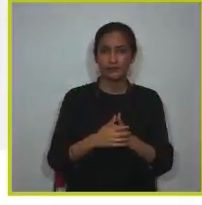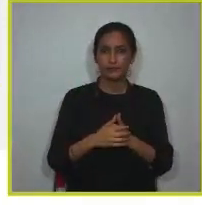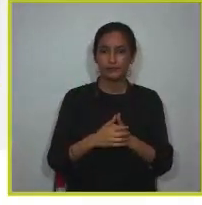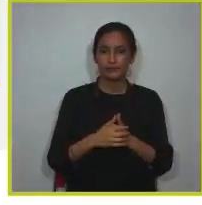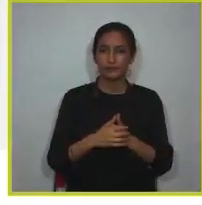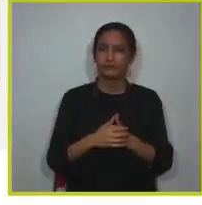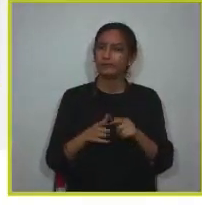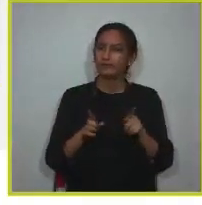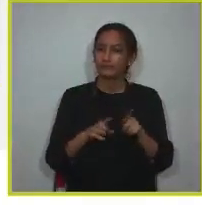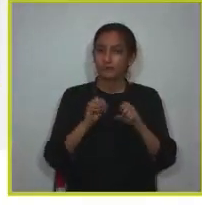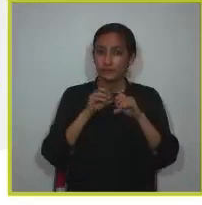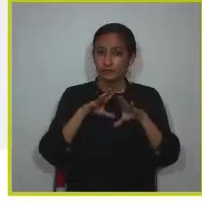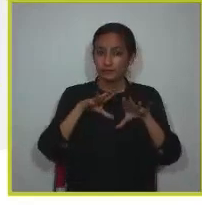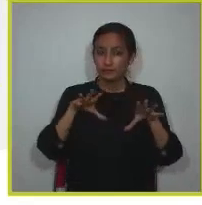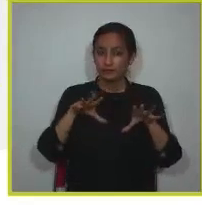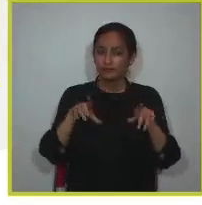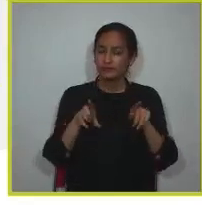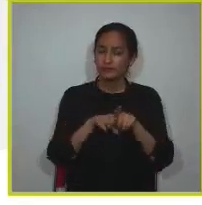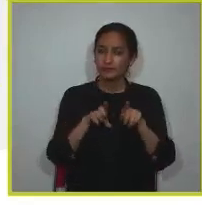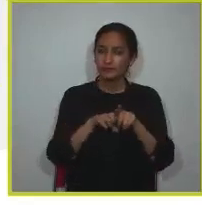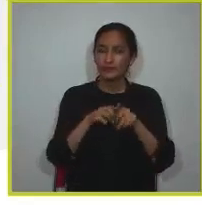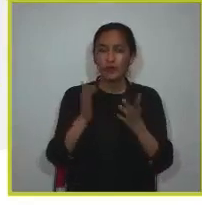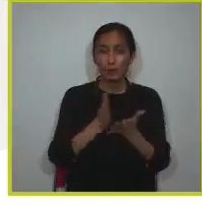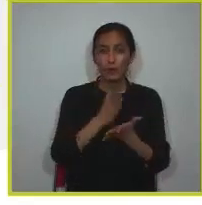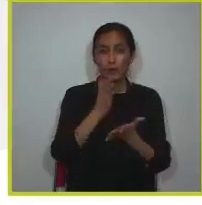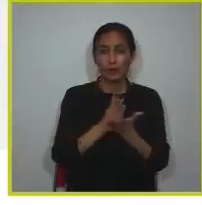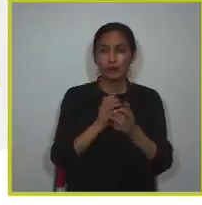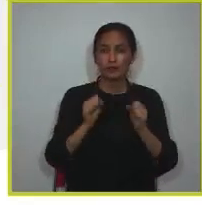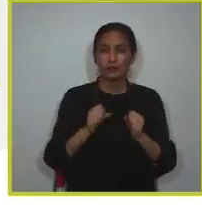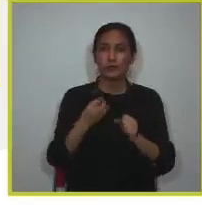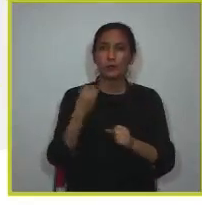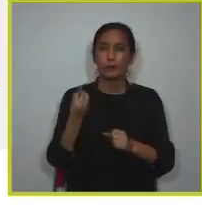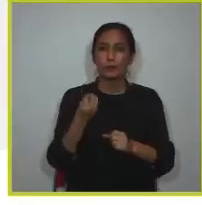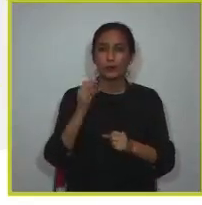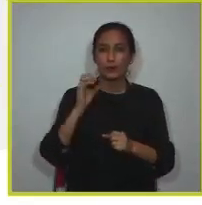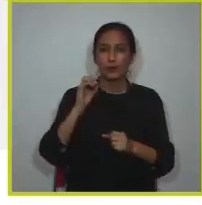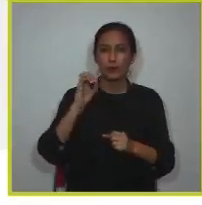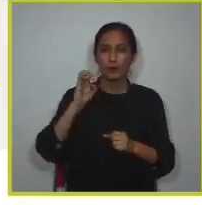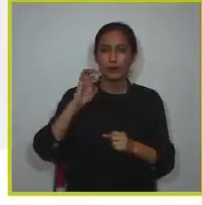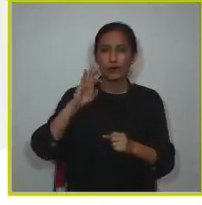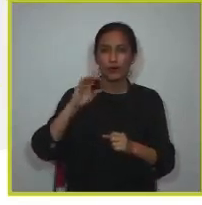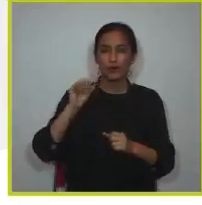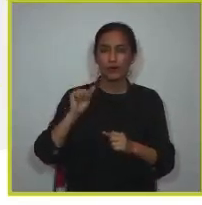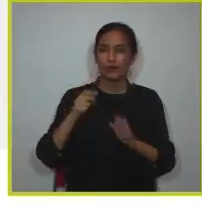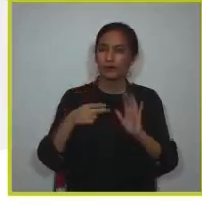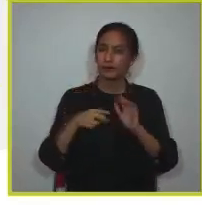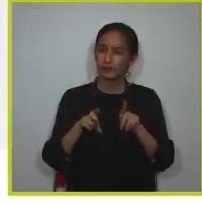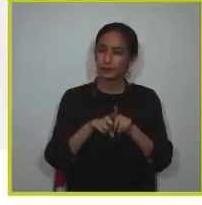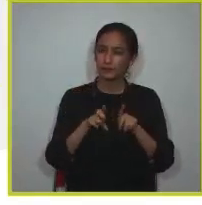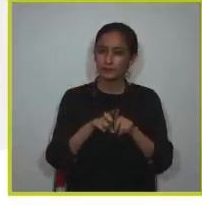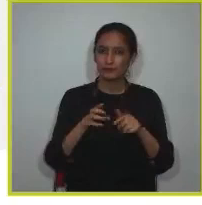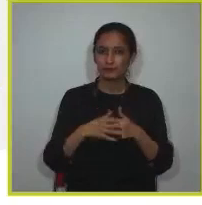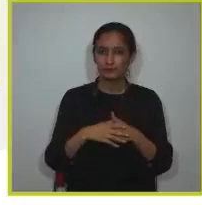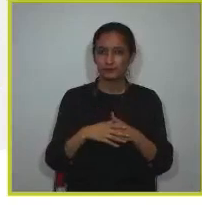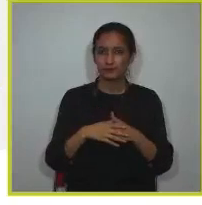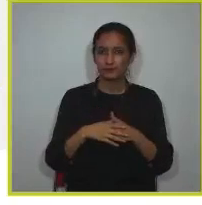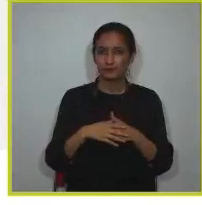la difusión es claramente un problema porque siendo una entidad del Estado no podemos